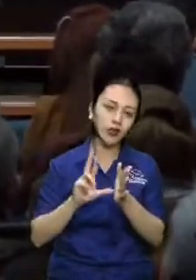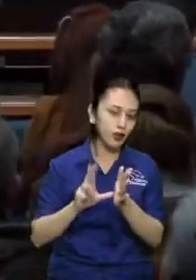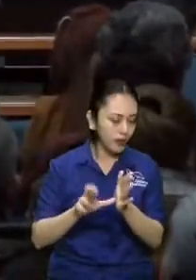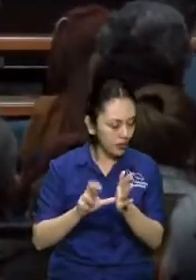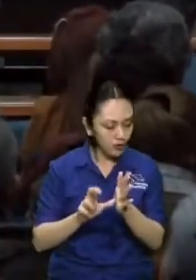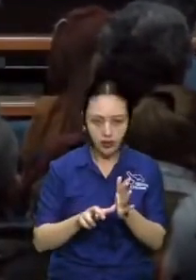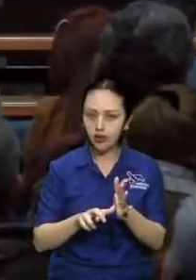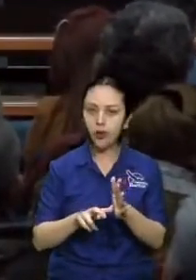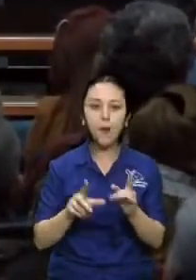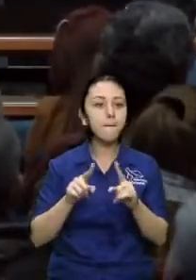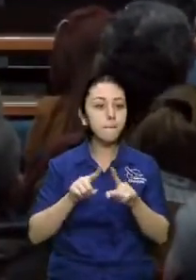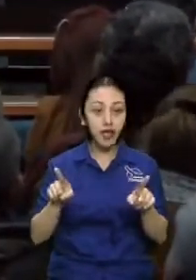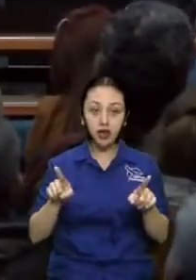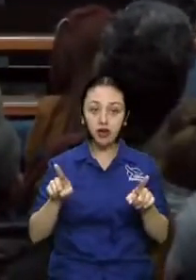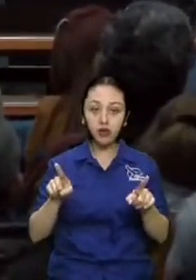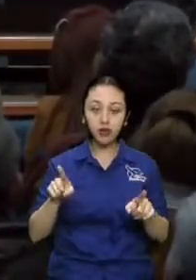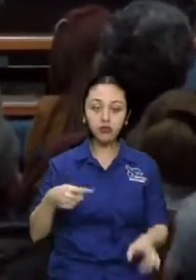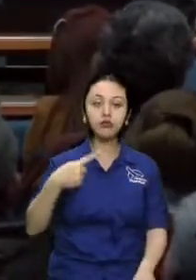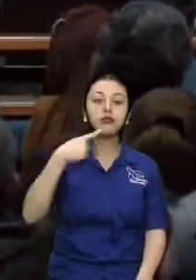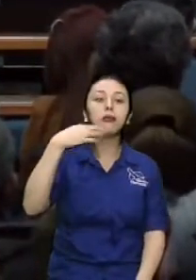verdad.